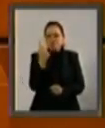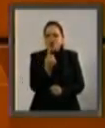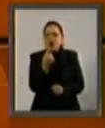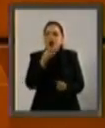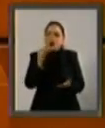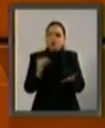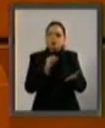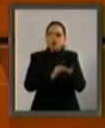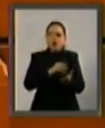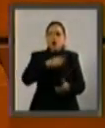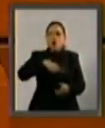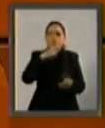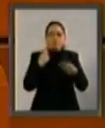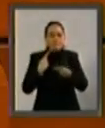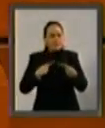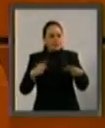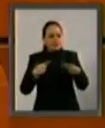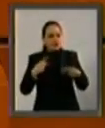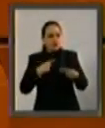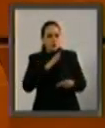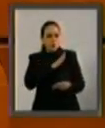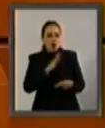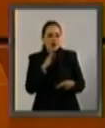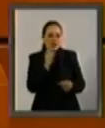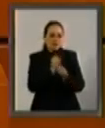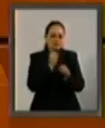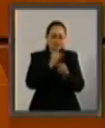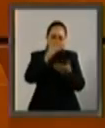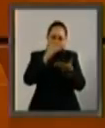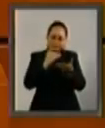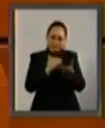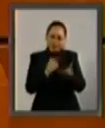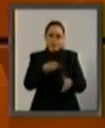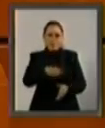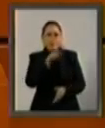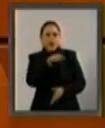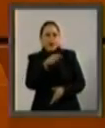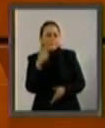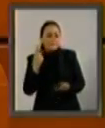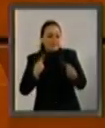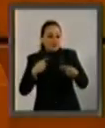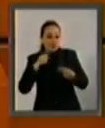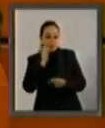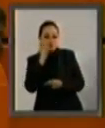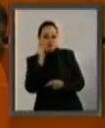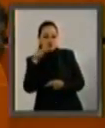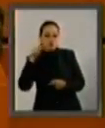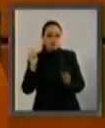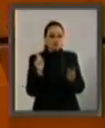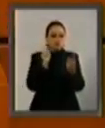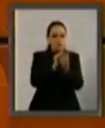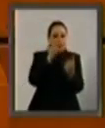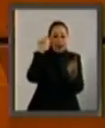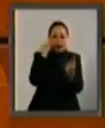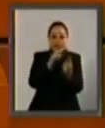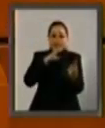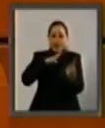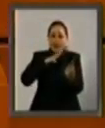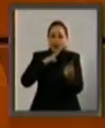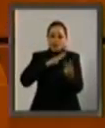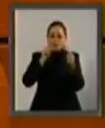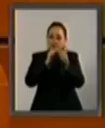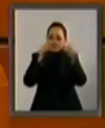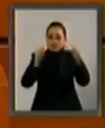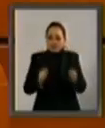a cualquier ciudadano consultar si el profesional al que se le está recurriendo cuenta con el